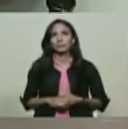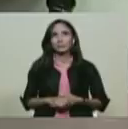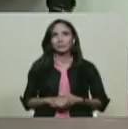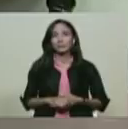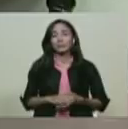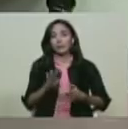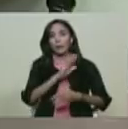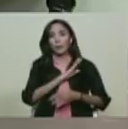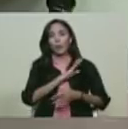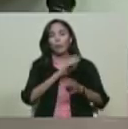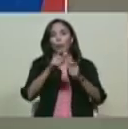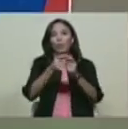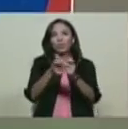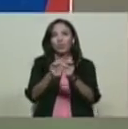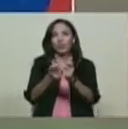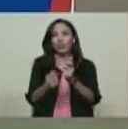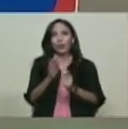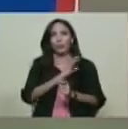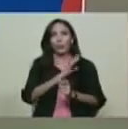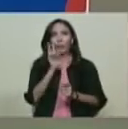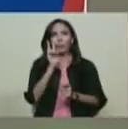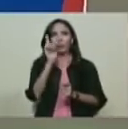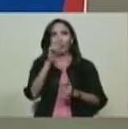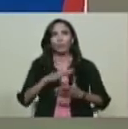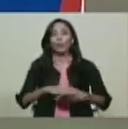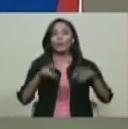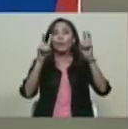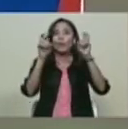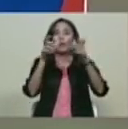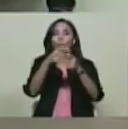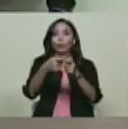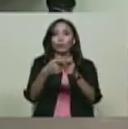Este es mi cestatique. El nuevo cestatique.